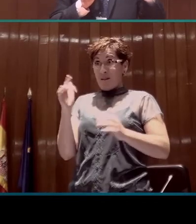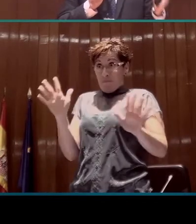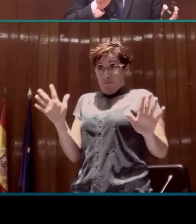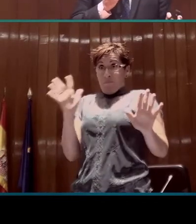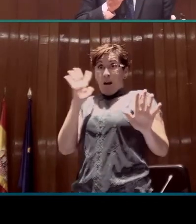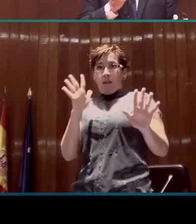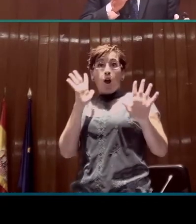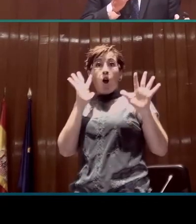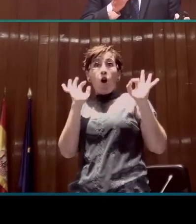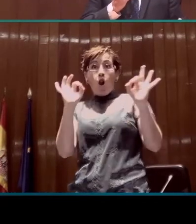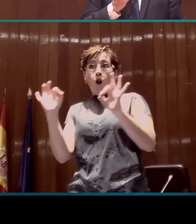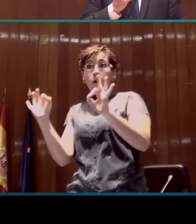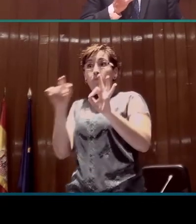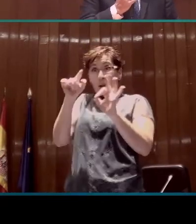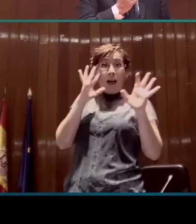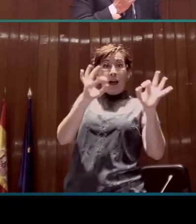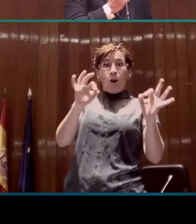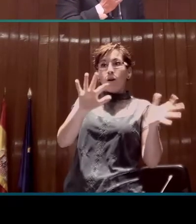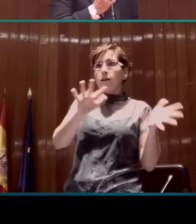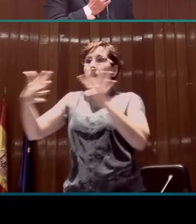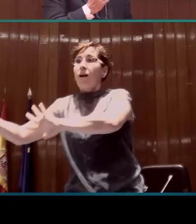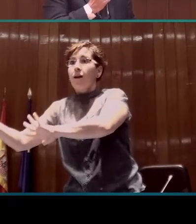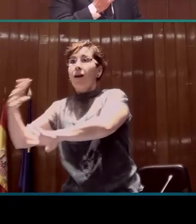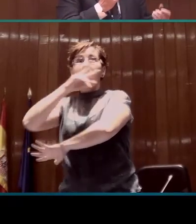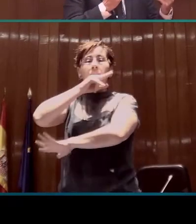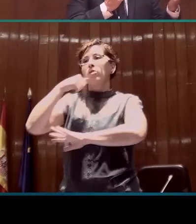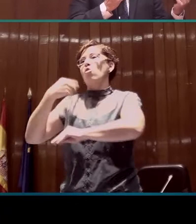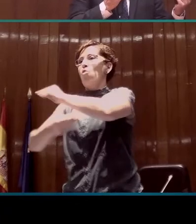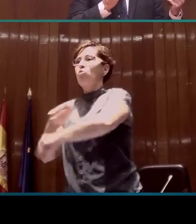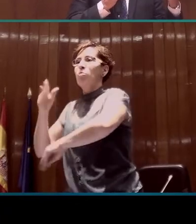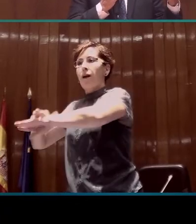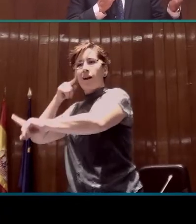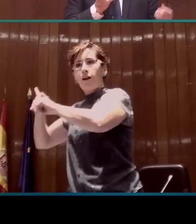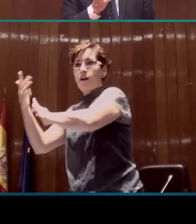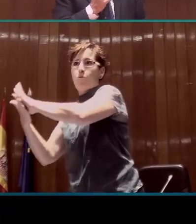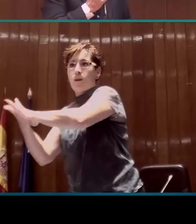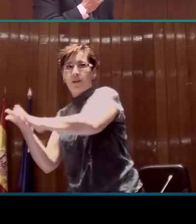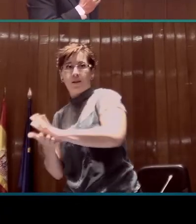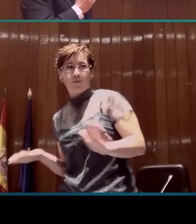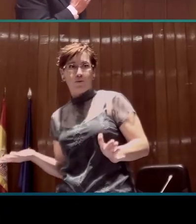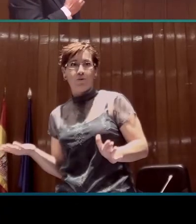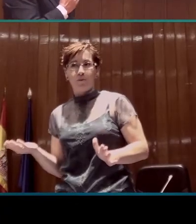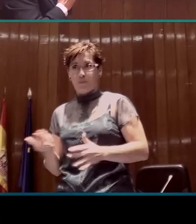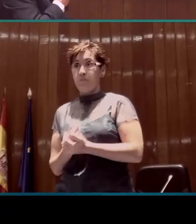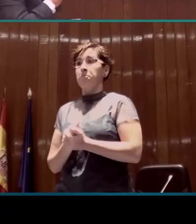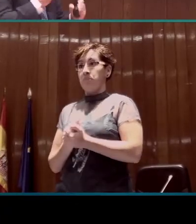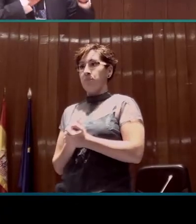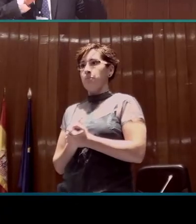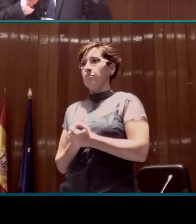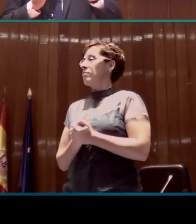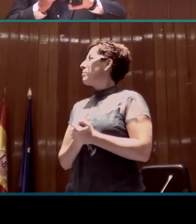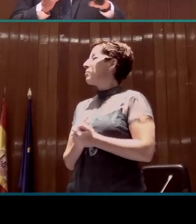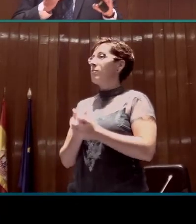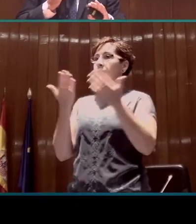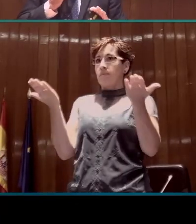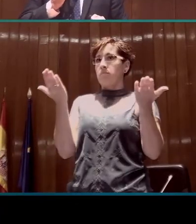que nosotros trasladamos a la lengua de signos. Entonces, teníamos, bueno, un poquito más complejo lo hicimos,